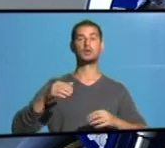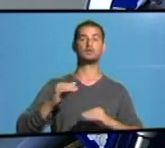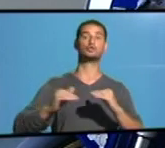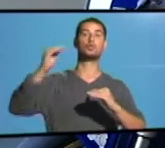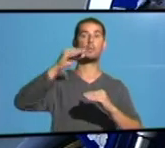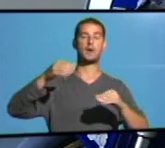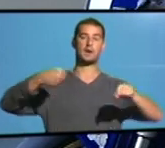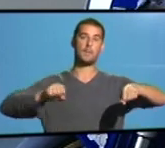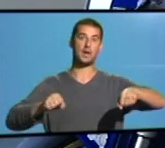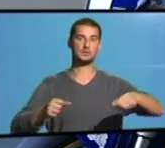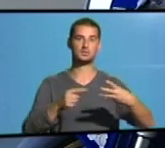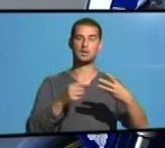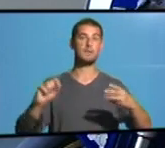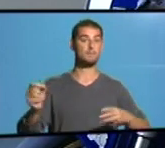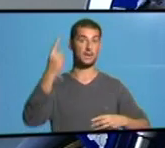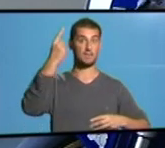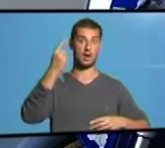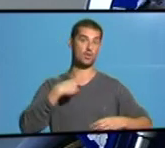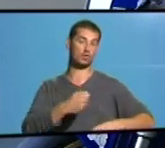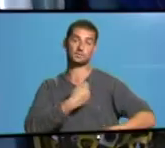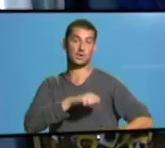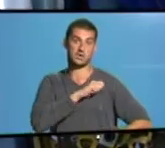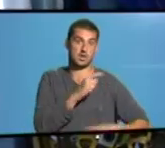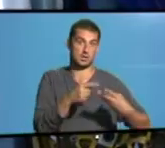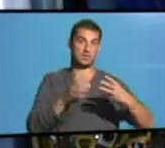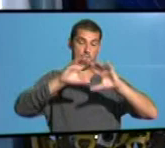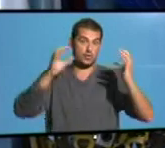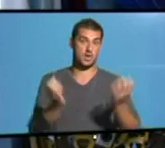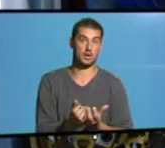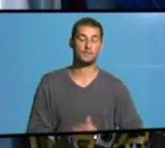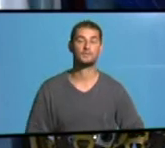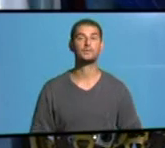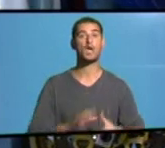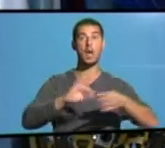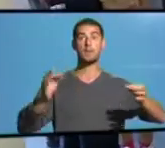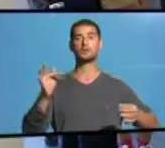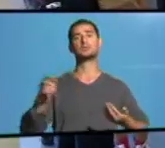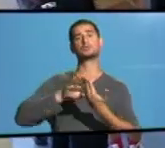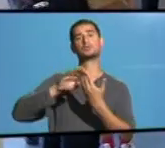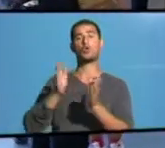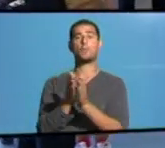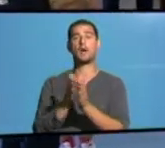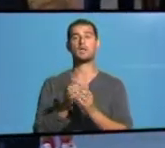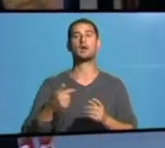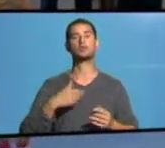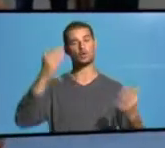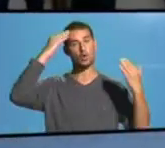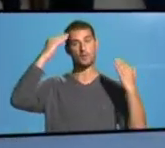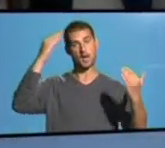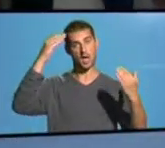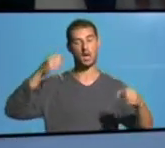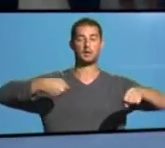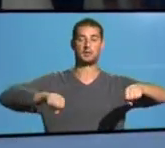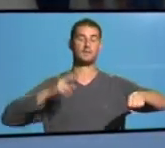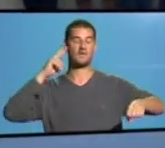piloto español que hizo un podio en el mundial. Amigos e compañeiros participaron na homenaxe que contou ca moto na que